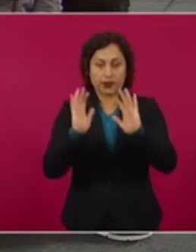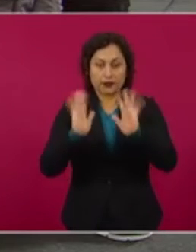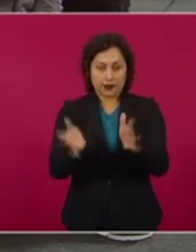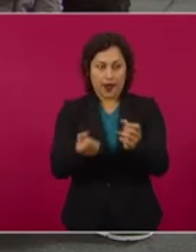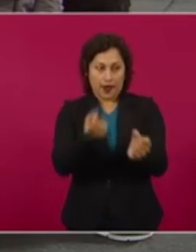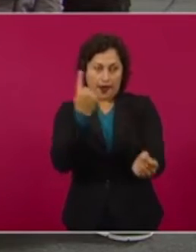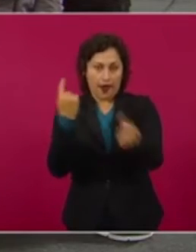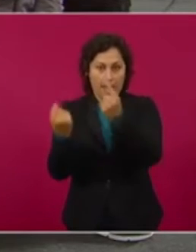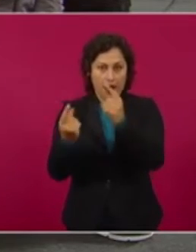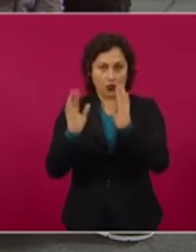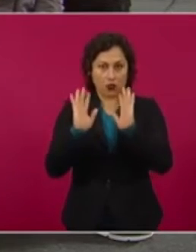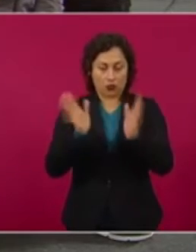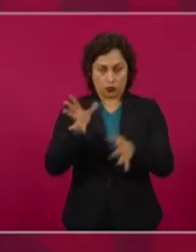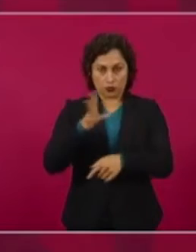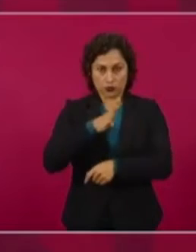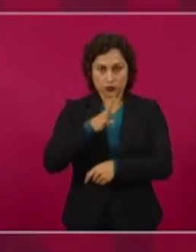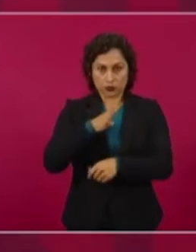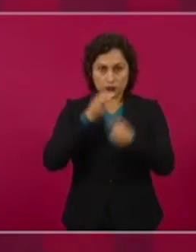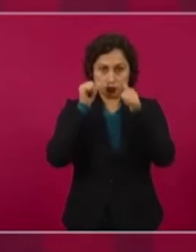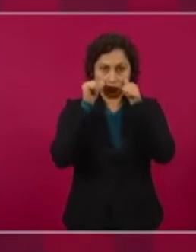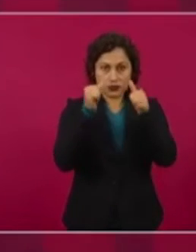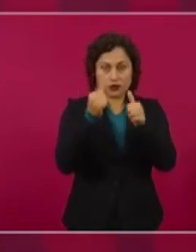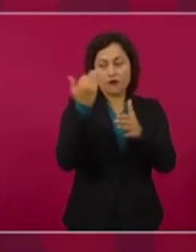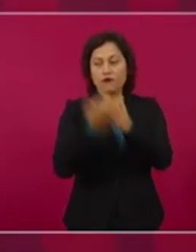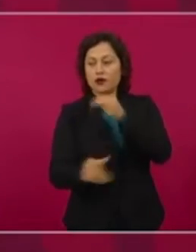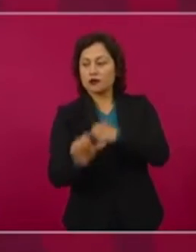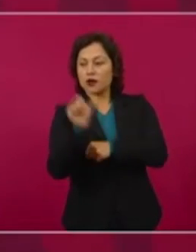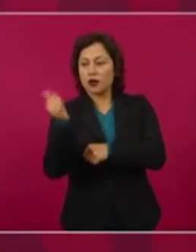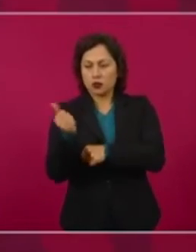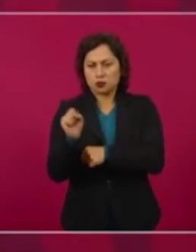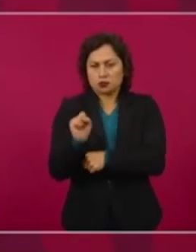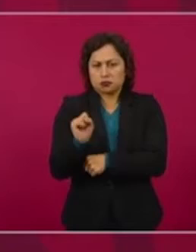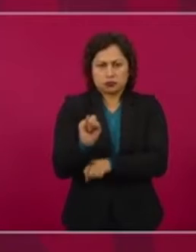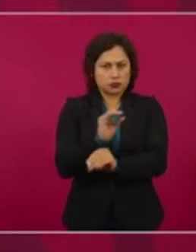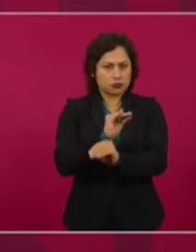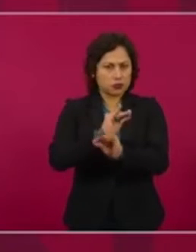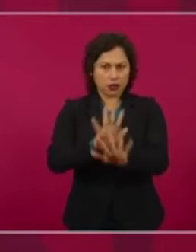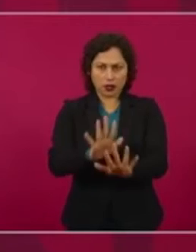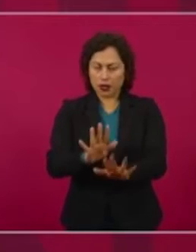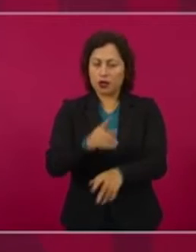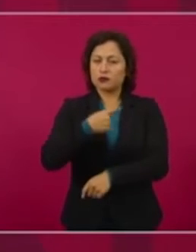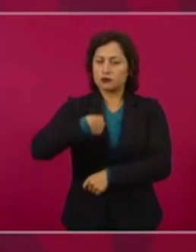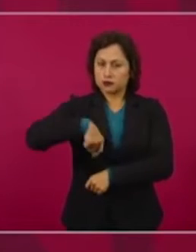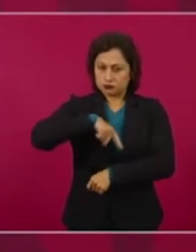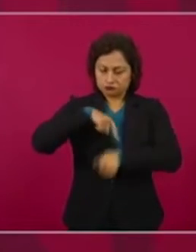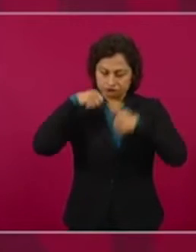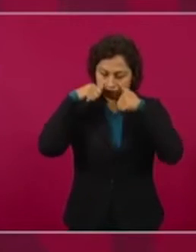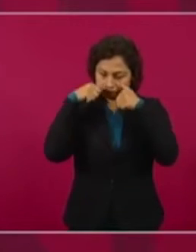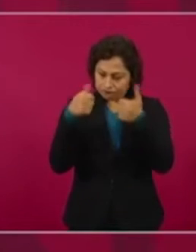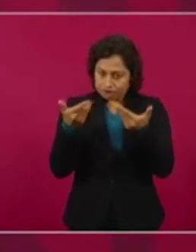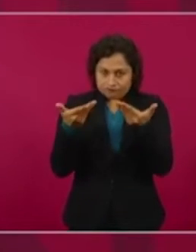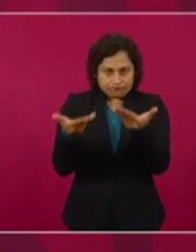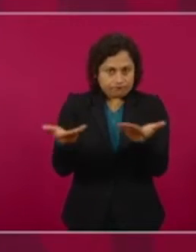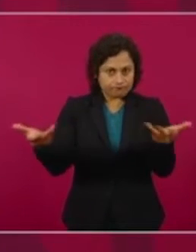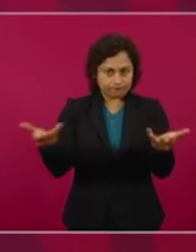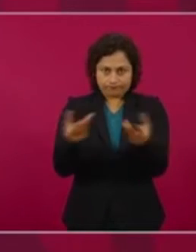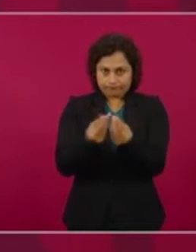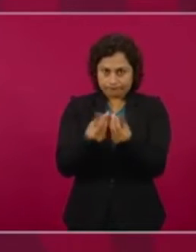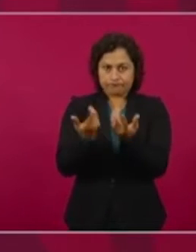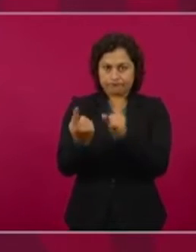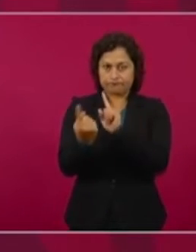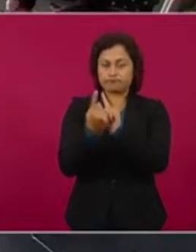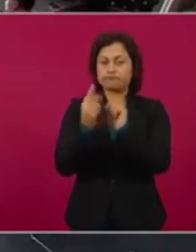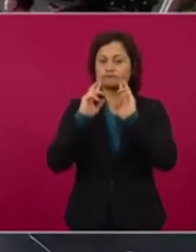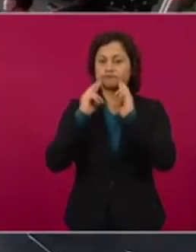nos faltan otros y claro que sí, con mucho gusto lo hacemos con todo gusto y como es nuestra